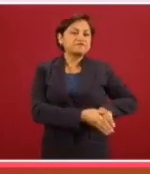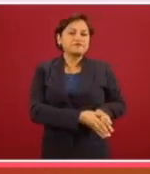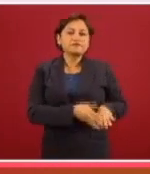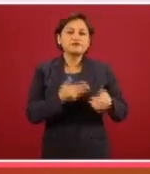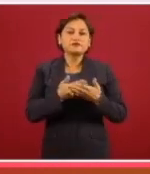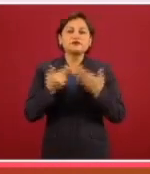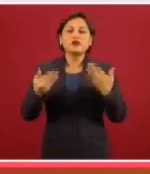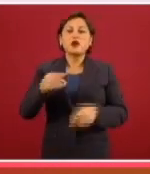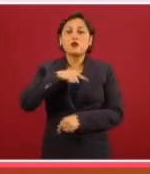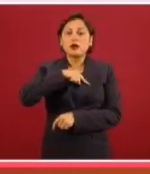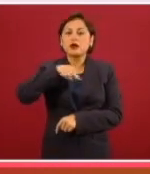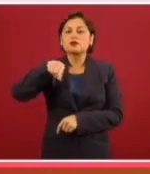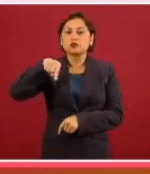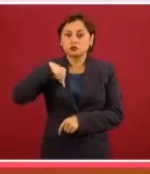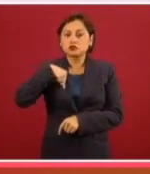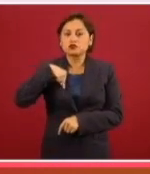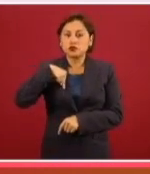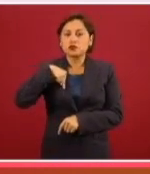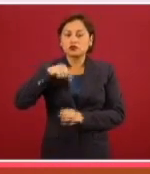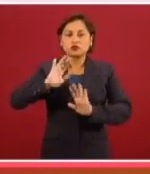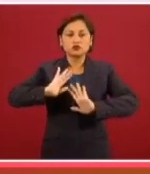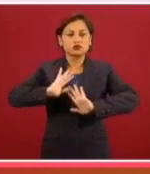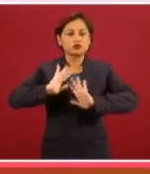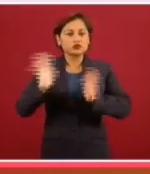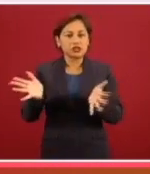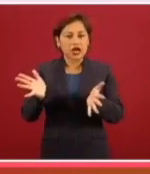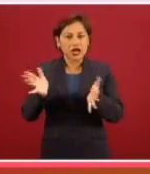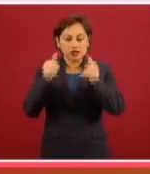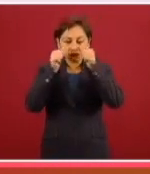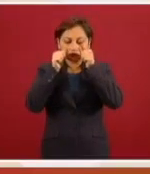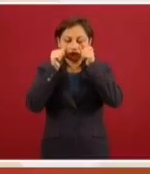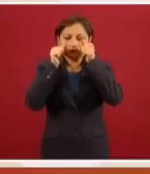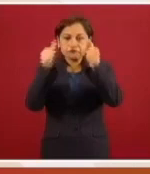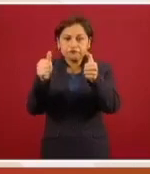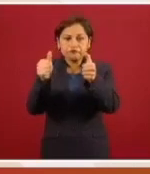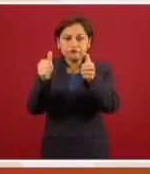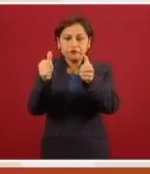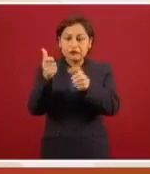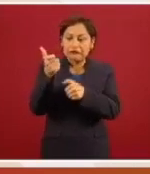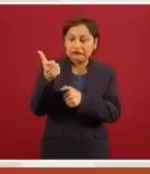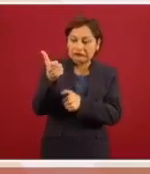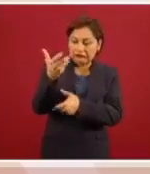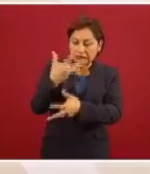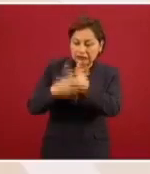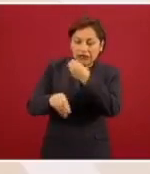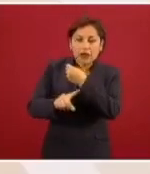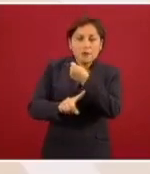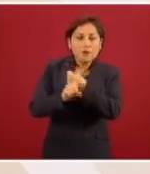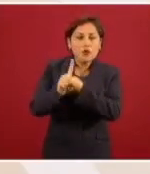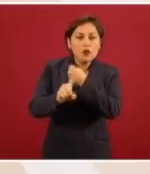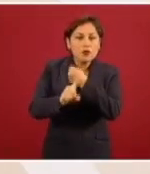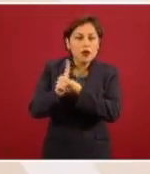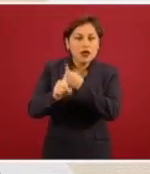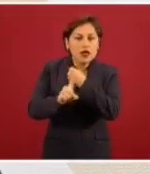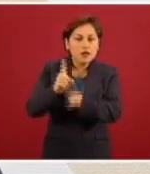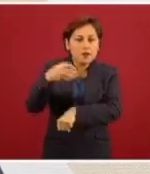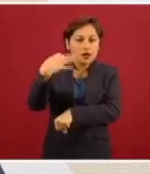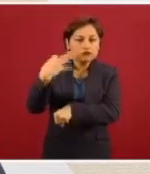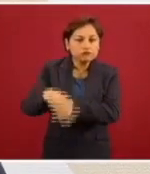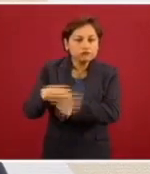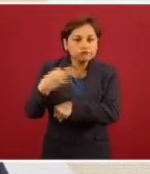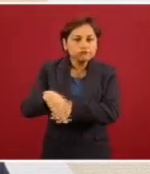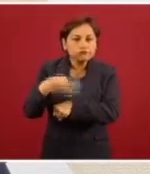remontar la crisis transitoria, repito, es la suma de